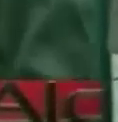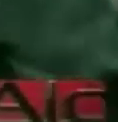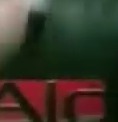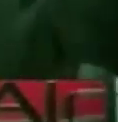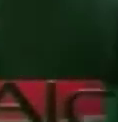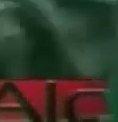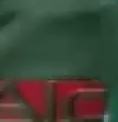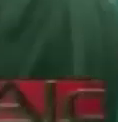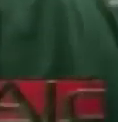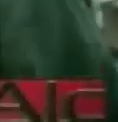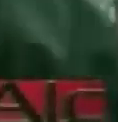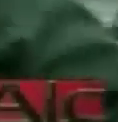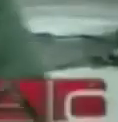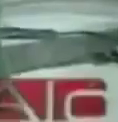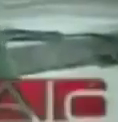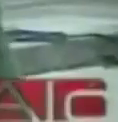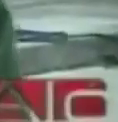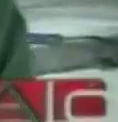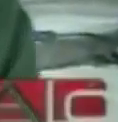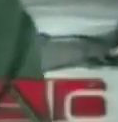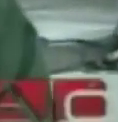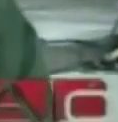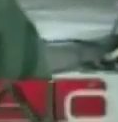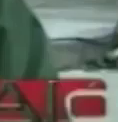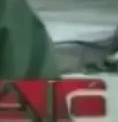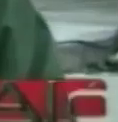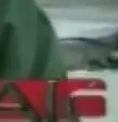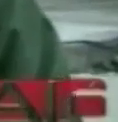nada, zurda conducta.